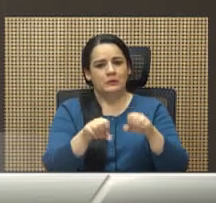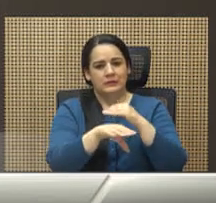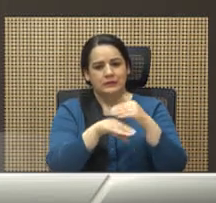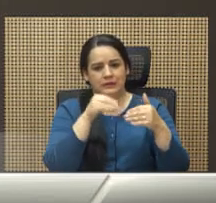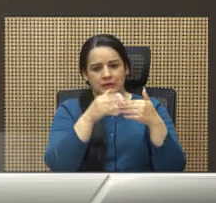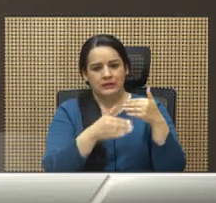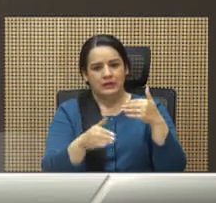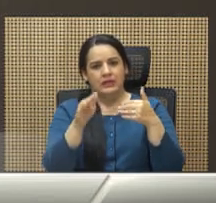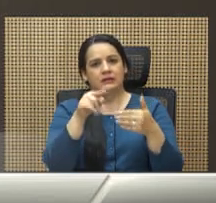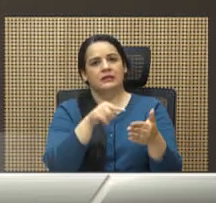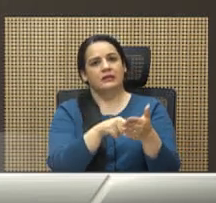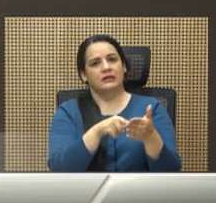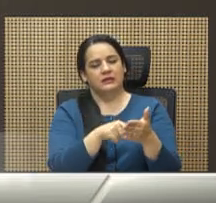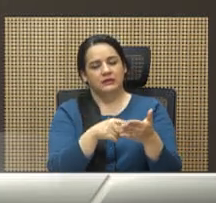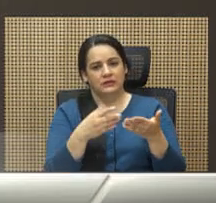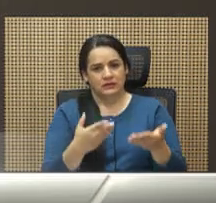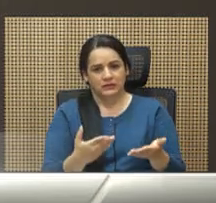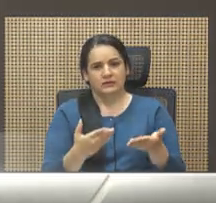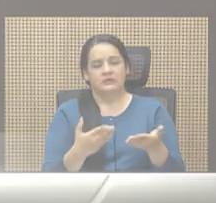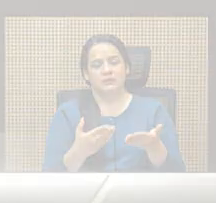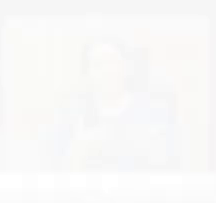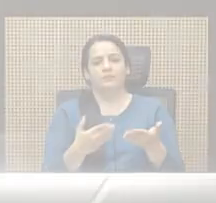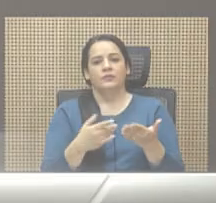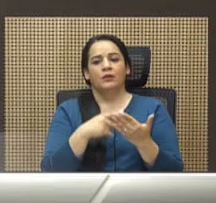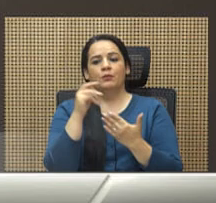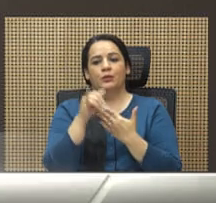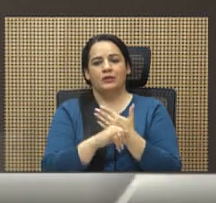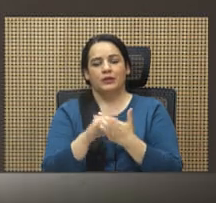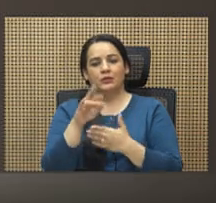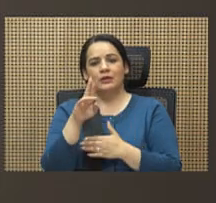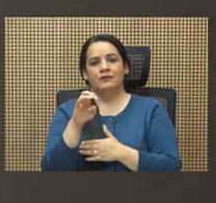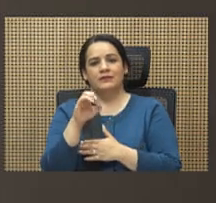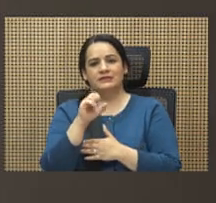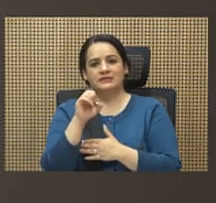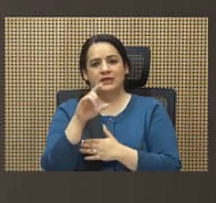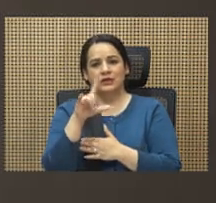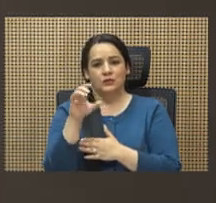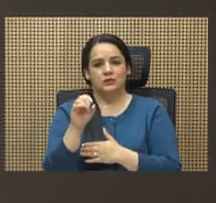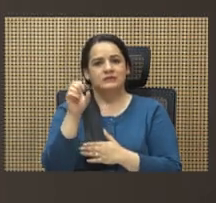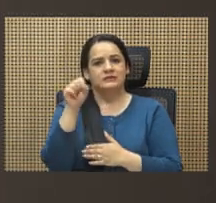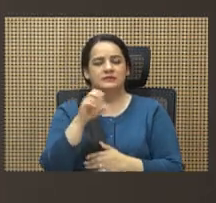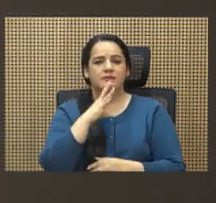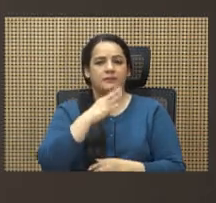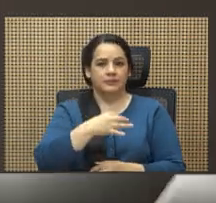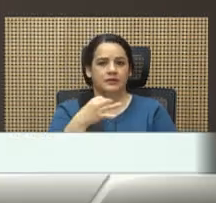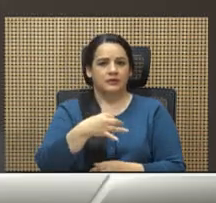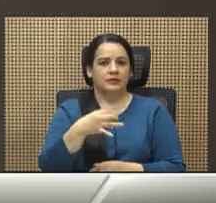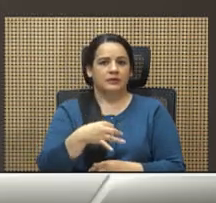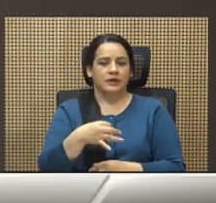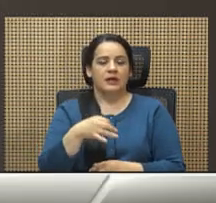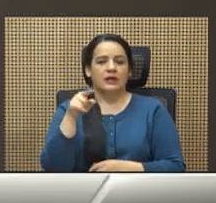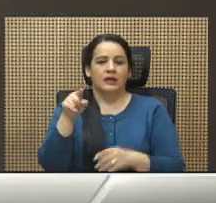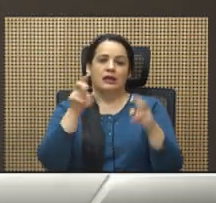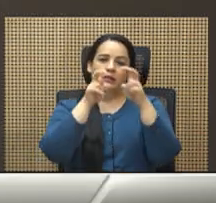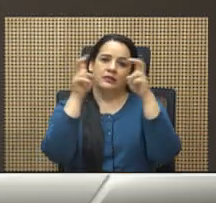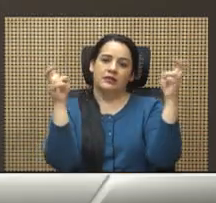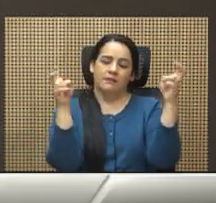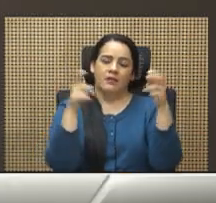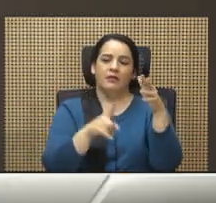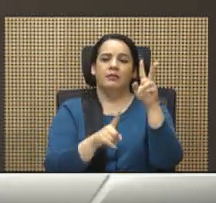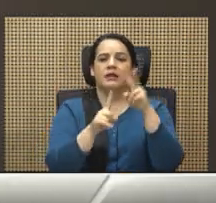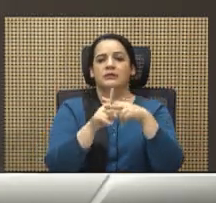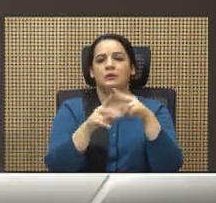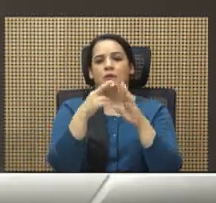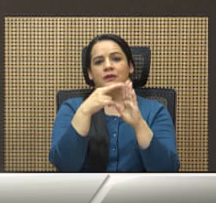regla fiscal podría afectar fuertemente el servicio de emergencias. La aplicación de la regla fiscal, la hemos visto lo que